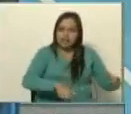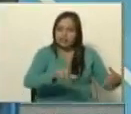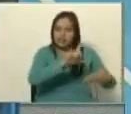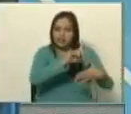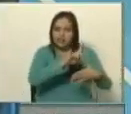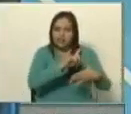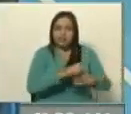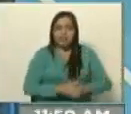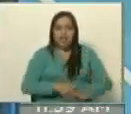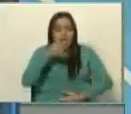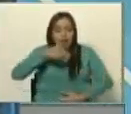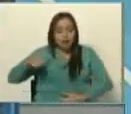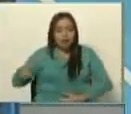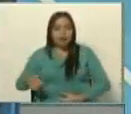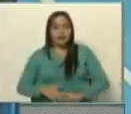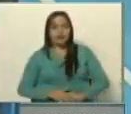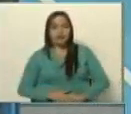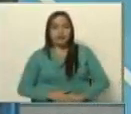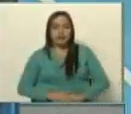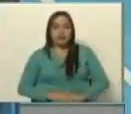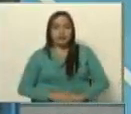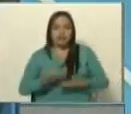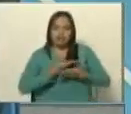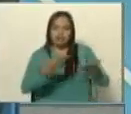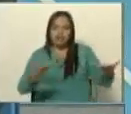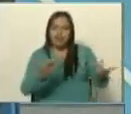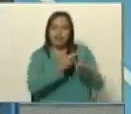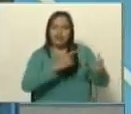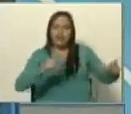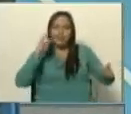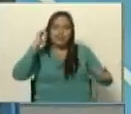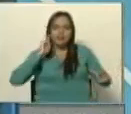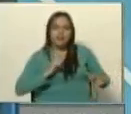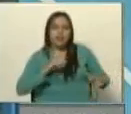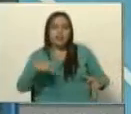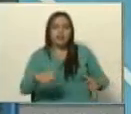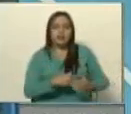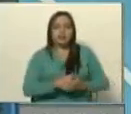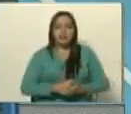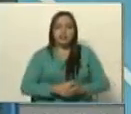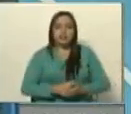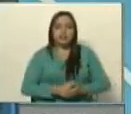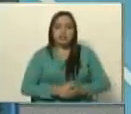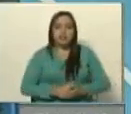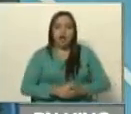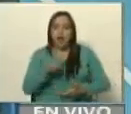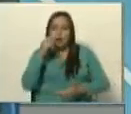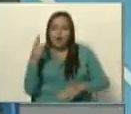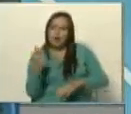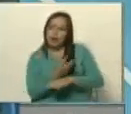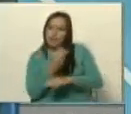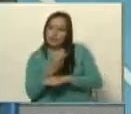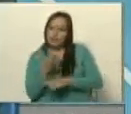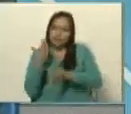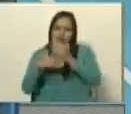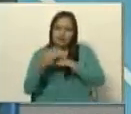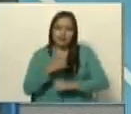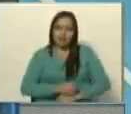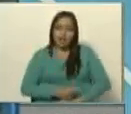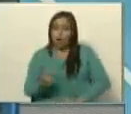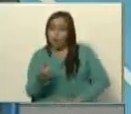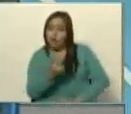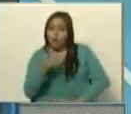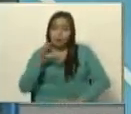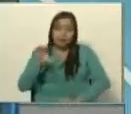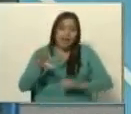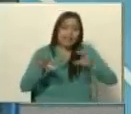del libertador Simón Bolívar es el gran libertador y el pueblo del heredero de George Washington. Los estados de derecho de ambos países